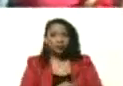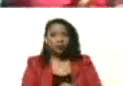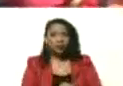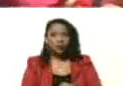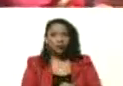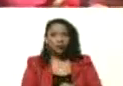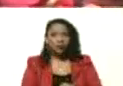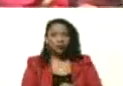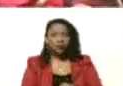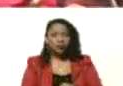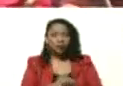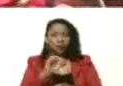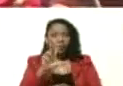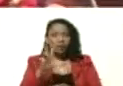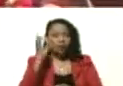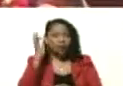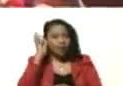compañera Guerrera.